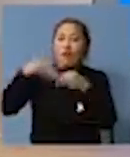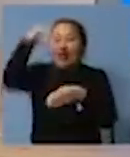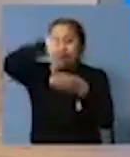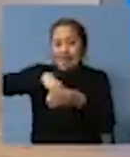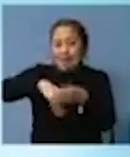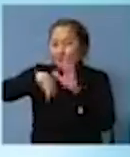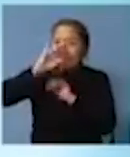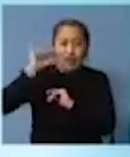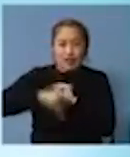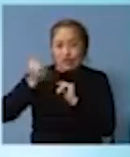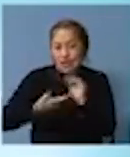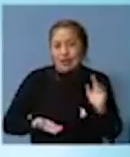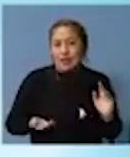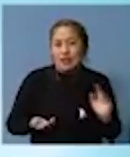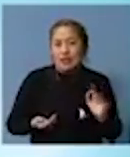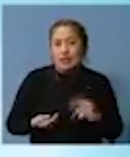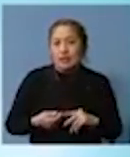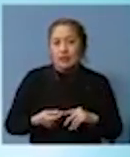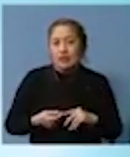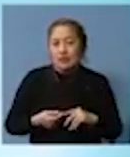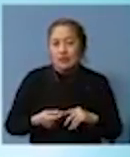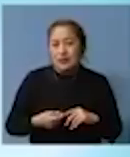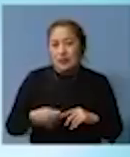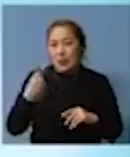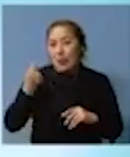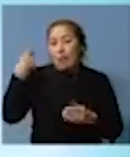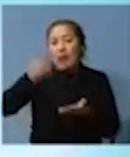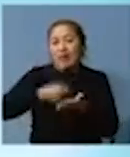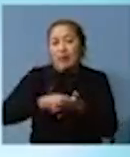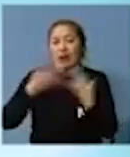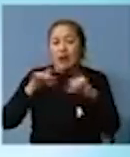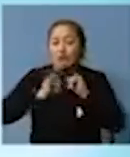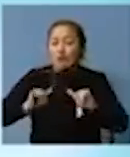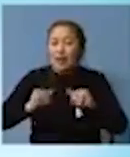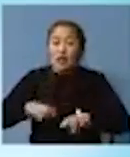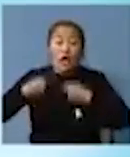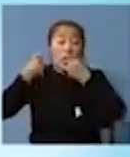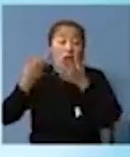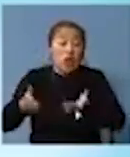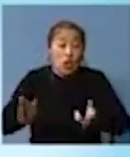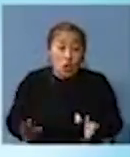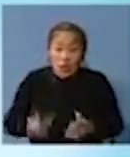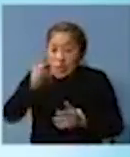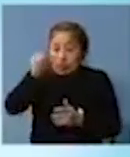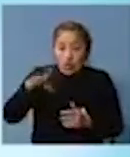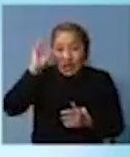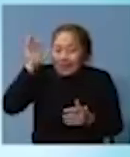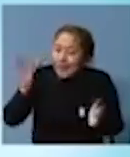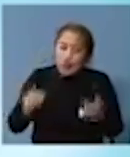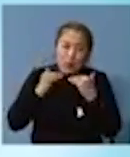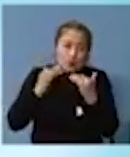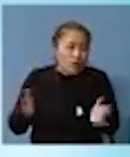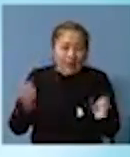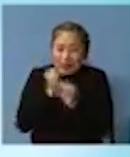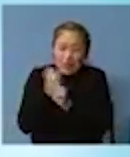adentro de las listas, con que el que me pone plata para la campaña, a ese le doy el lugar, aunque no sea una persona proba, aunque no